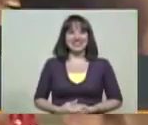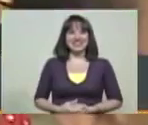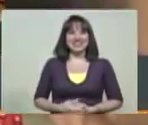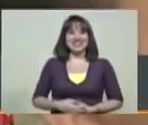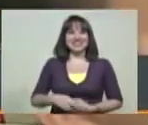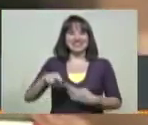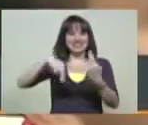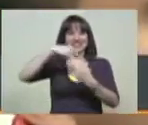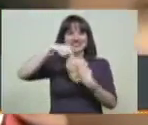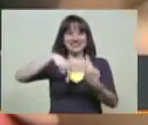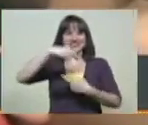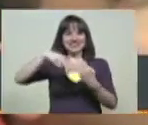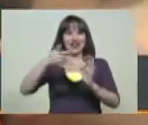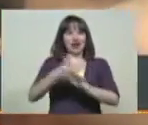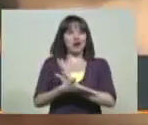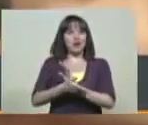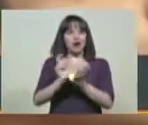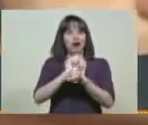transformador